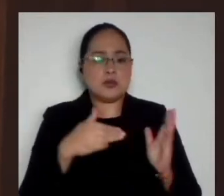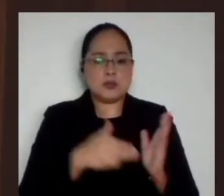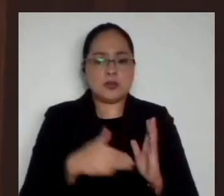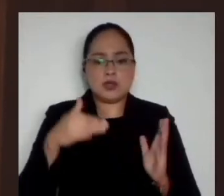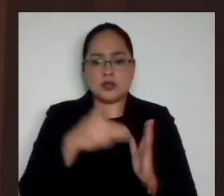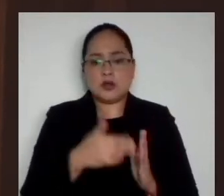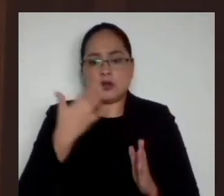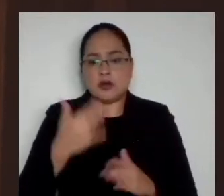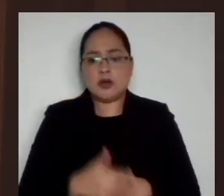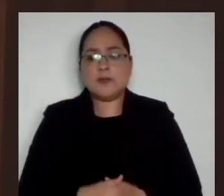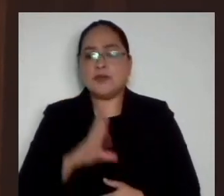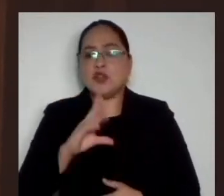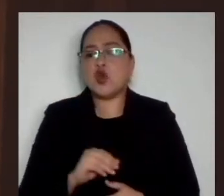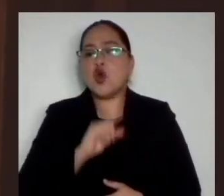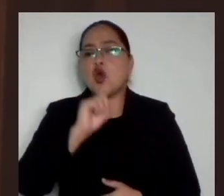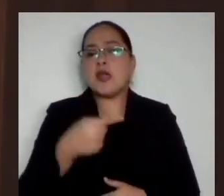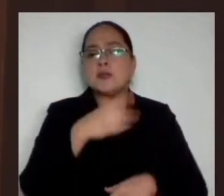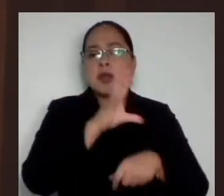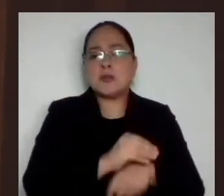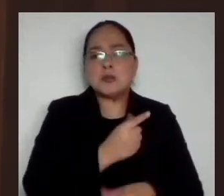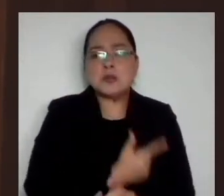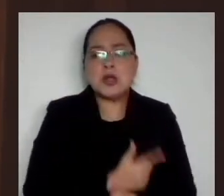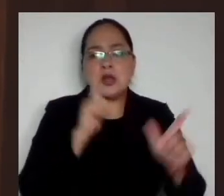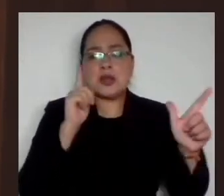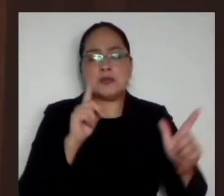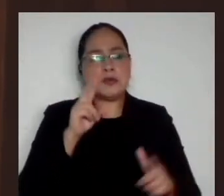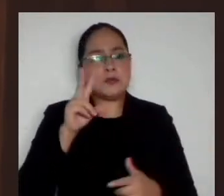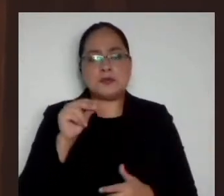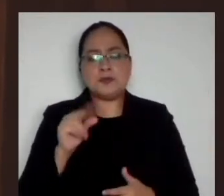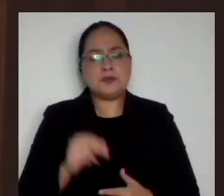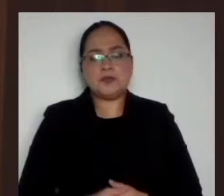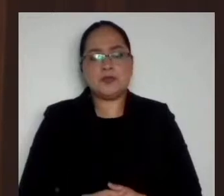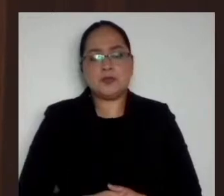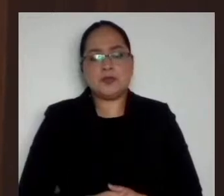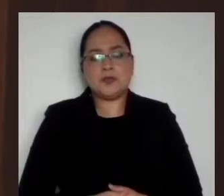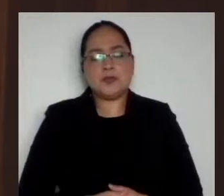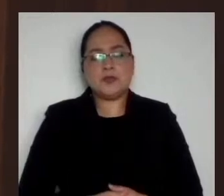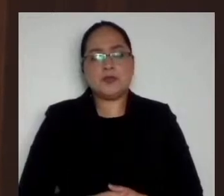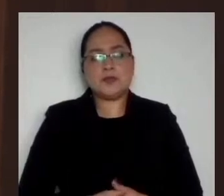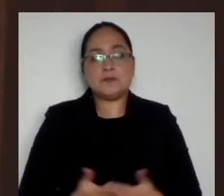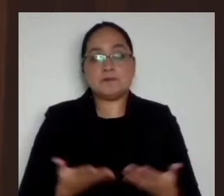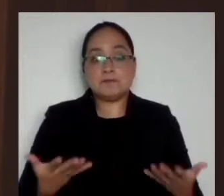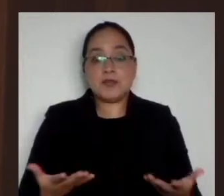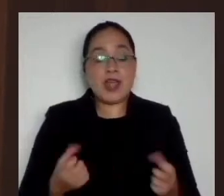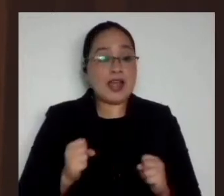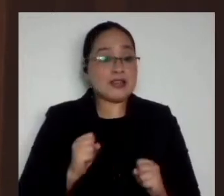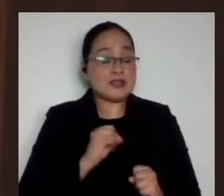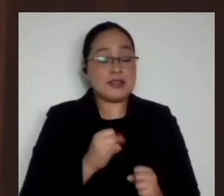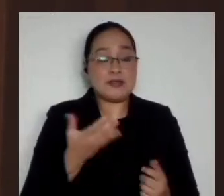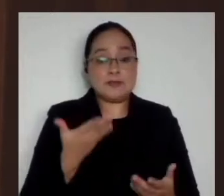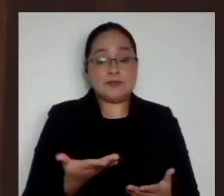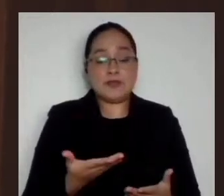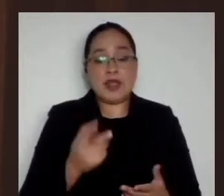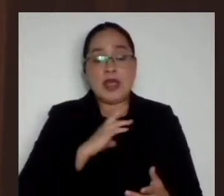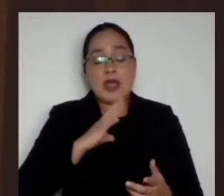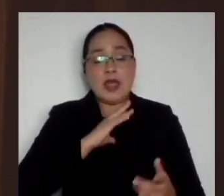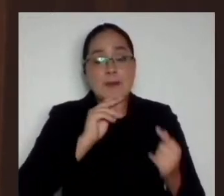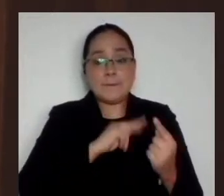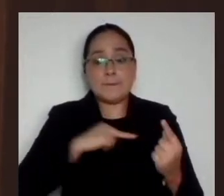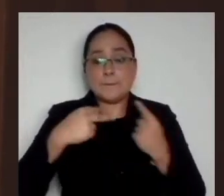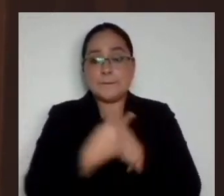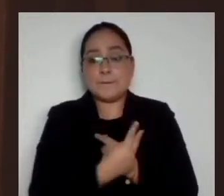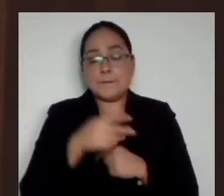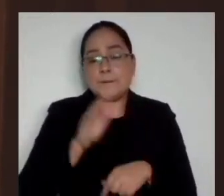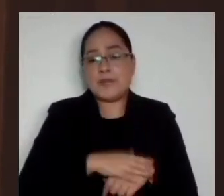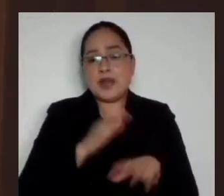cheque en blanco tampoco. Y esto, compañeras y compañeros, tiene que ver con una visión más